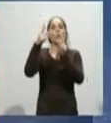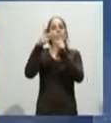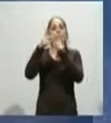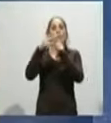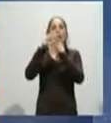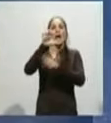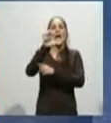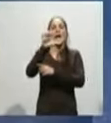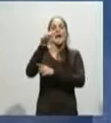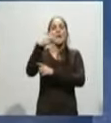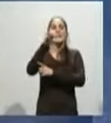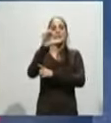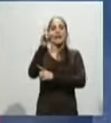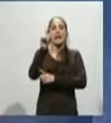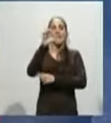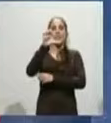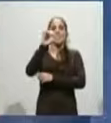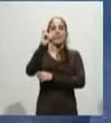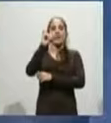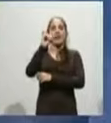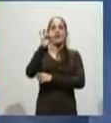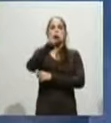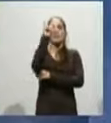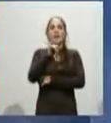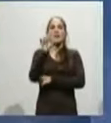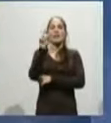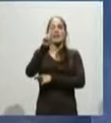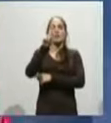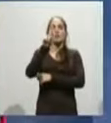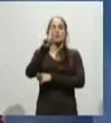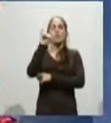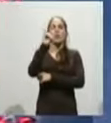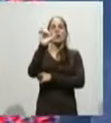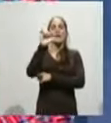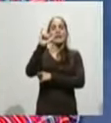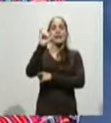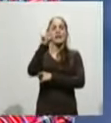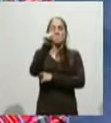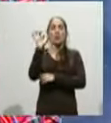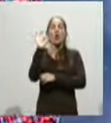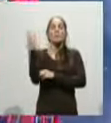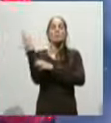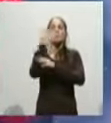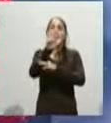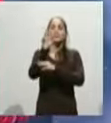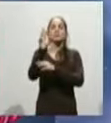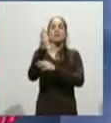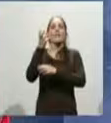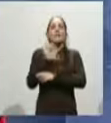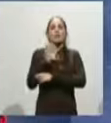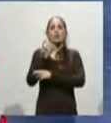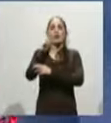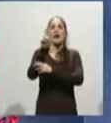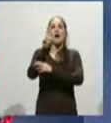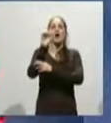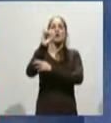Echedei Fernández Trujillo, drag Eiko. Representa a Discoteca Royal Vic y lo hace con la